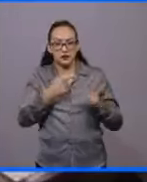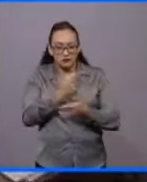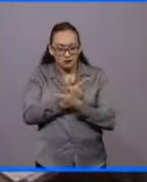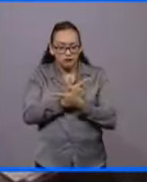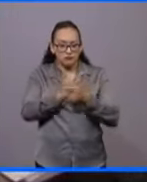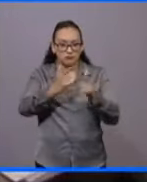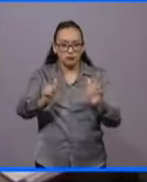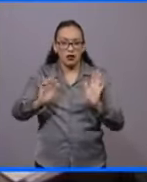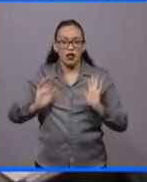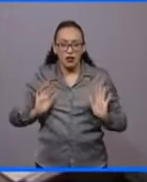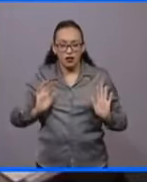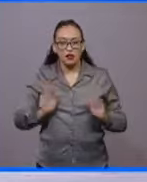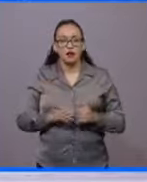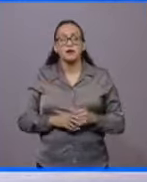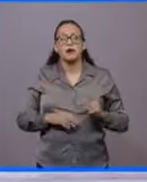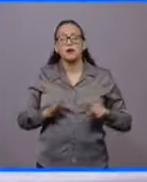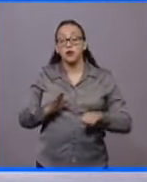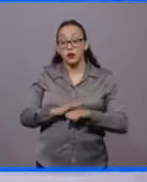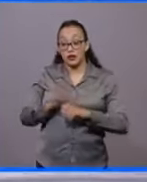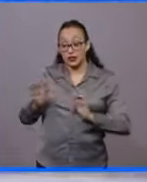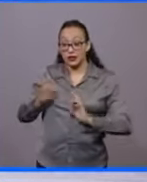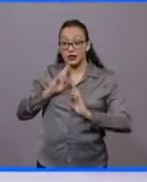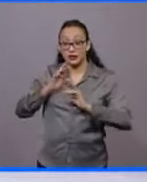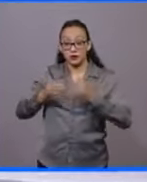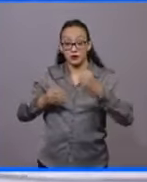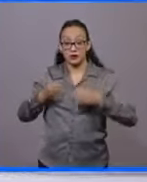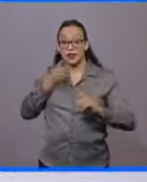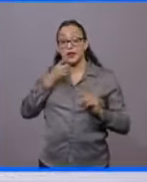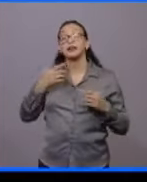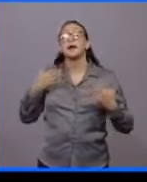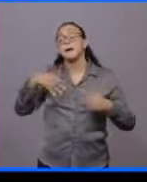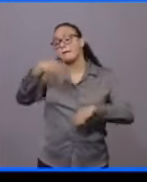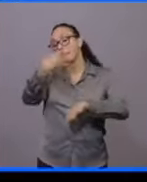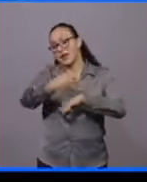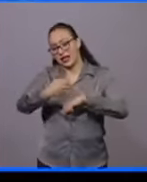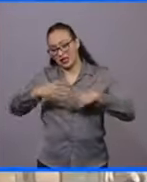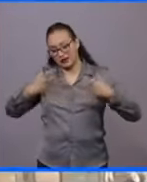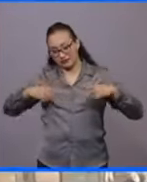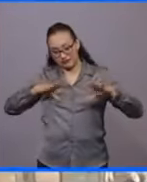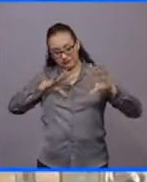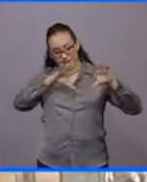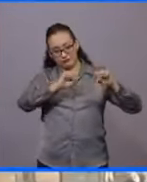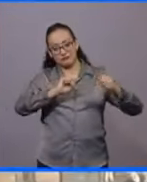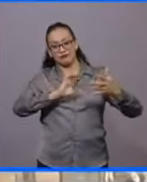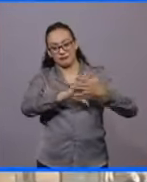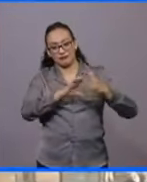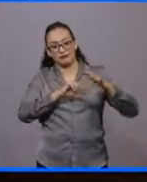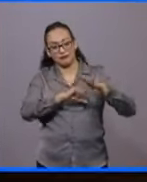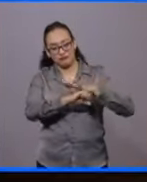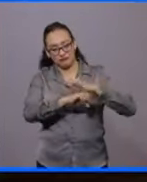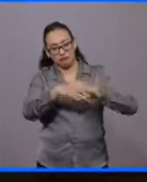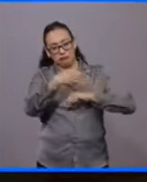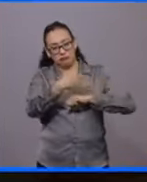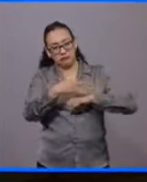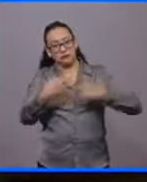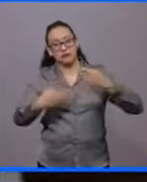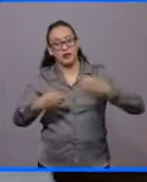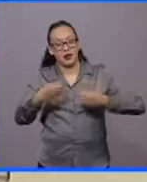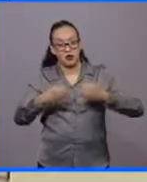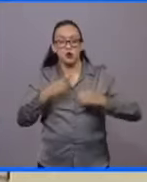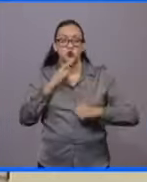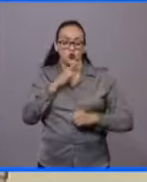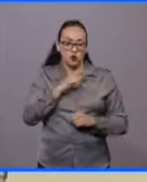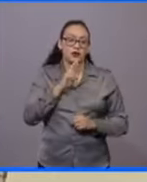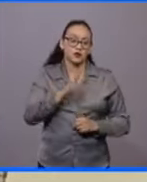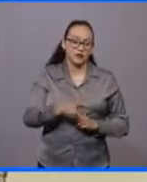imputada, porque la imposición de la medida cautelar de prisión preventiva para asegurar su presencia en el procedimiento es